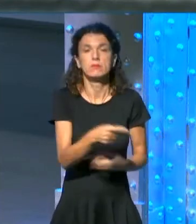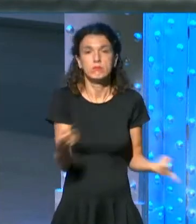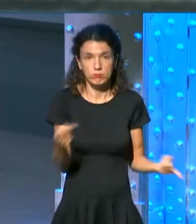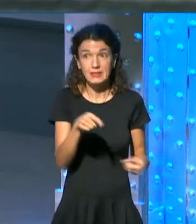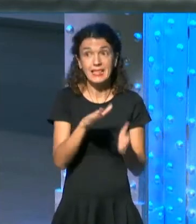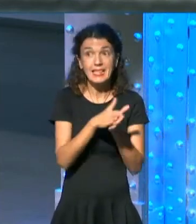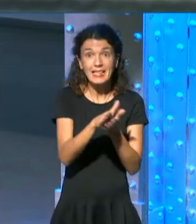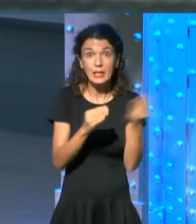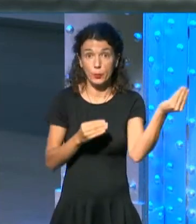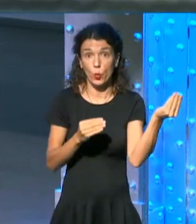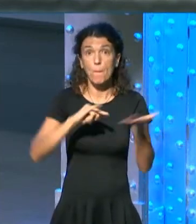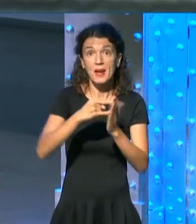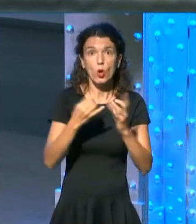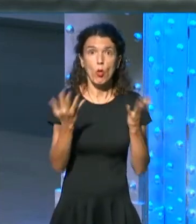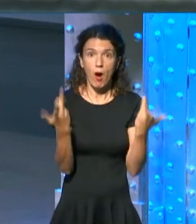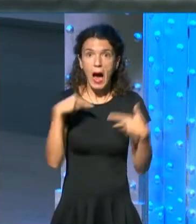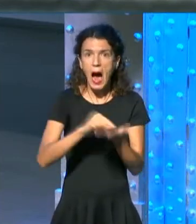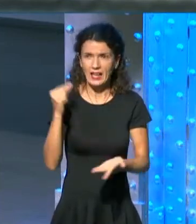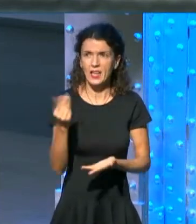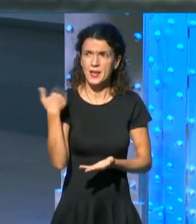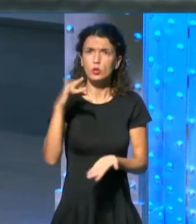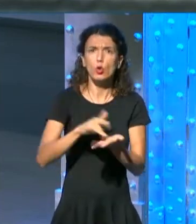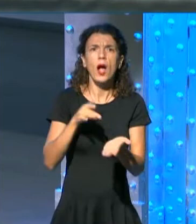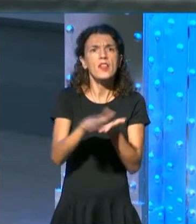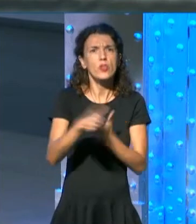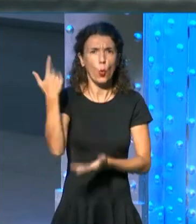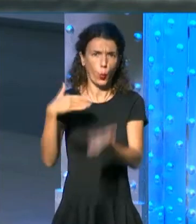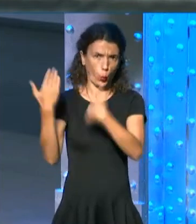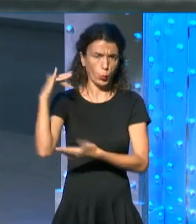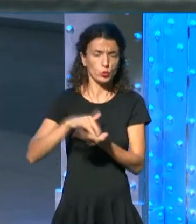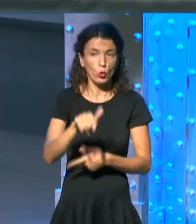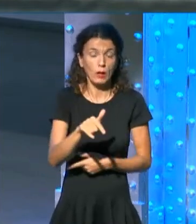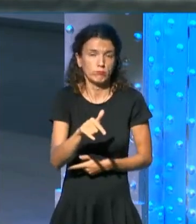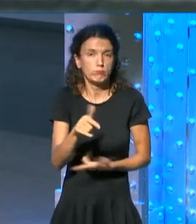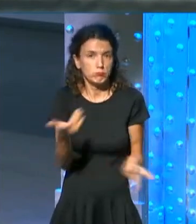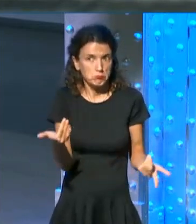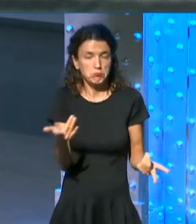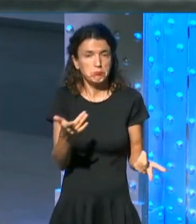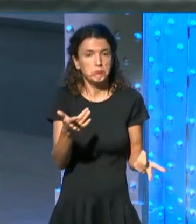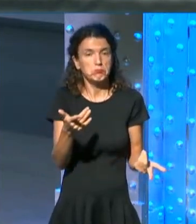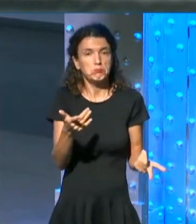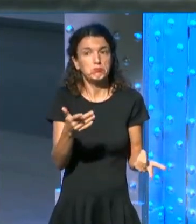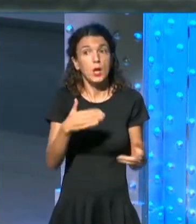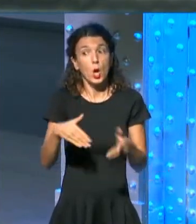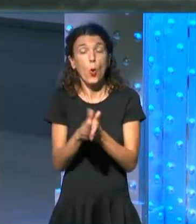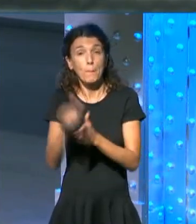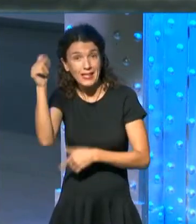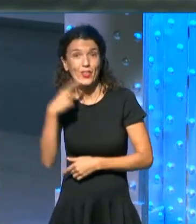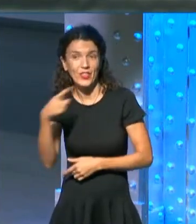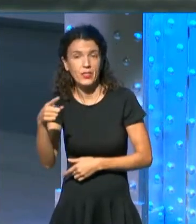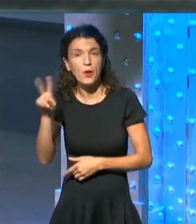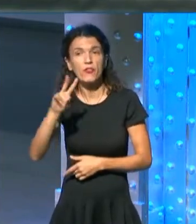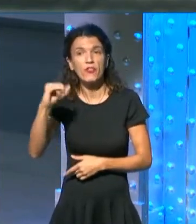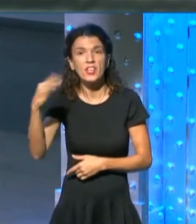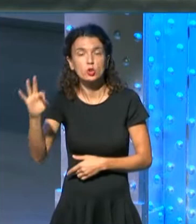Este libro, Métodos Ágiles, ya tuvo una edición anterior, que muy bien vista por mi compañero Víctor,